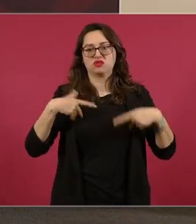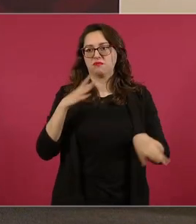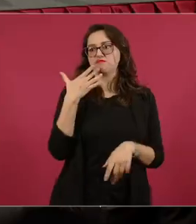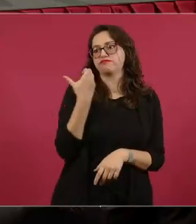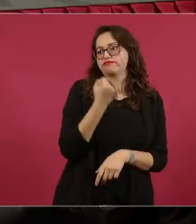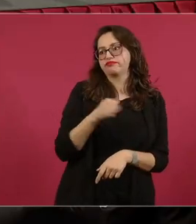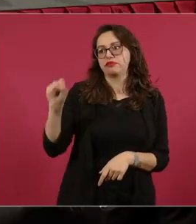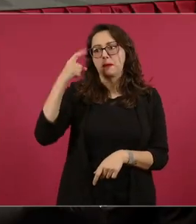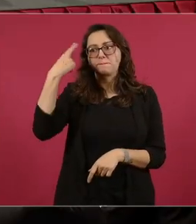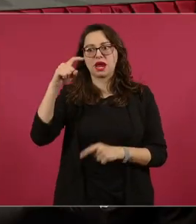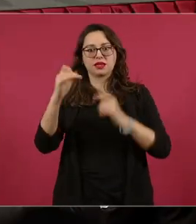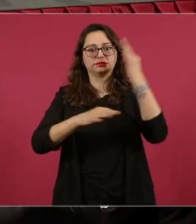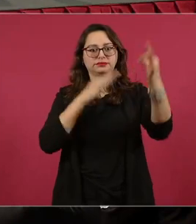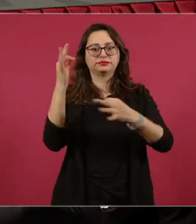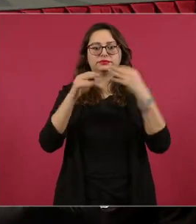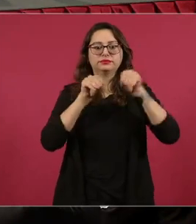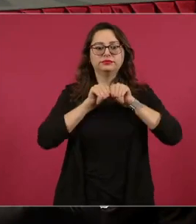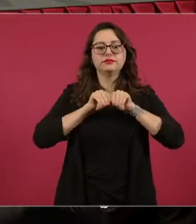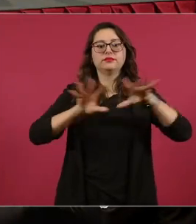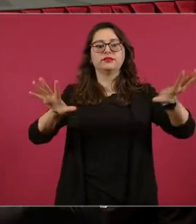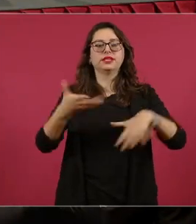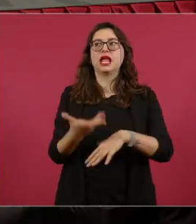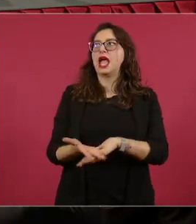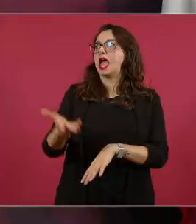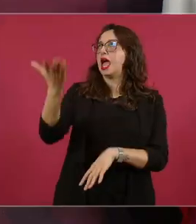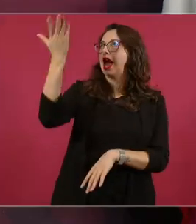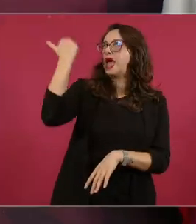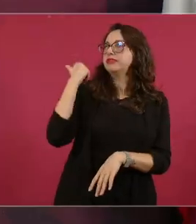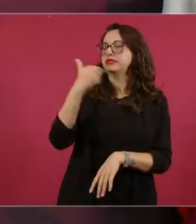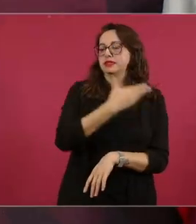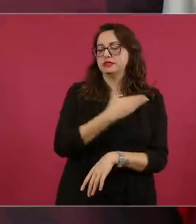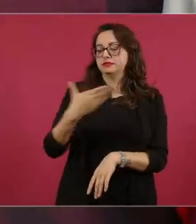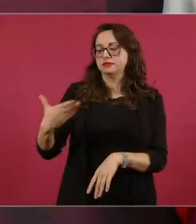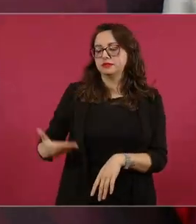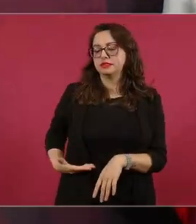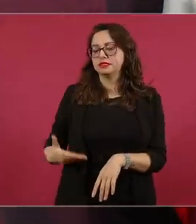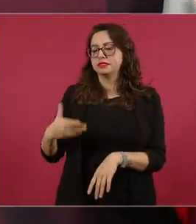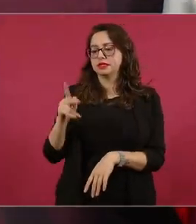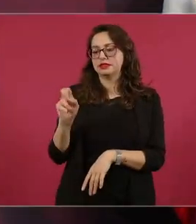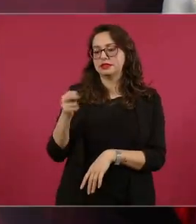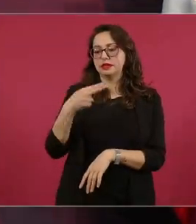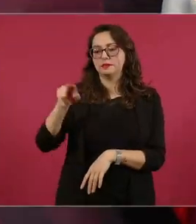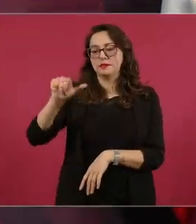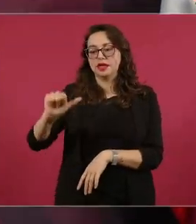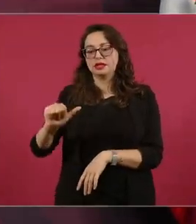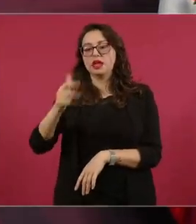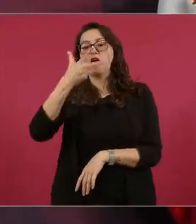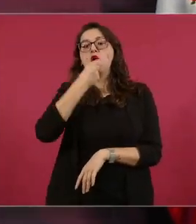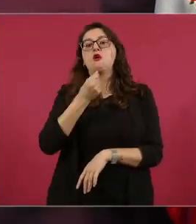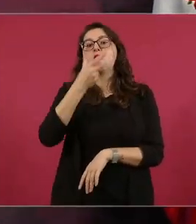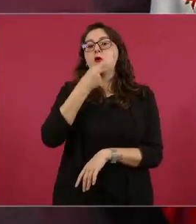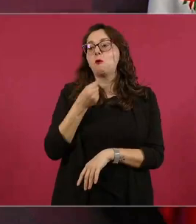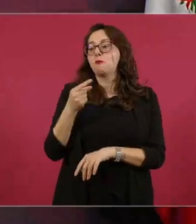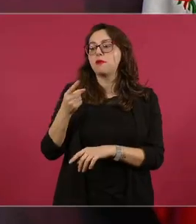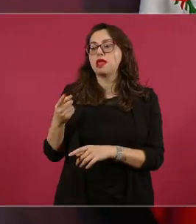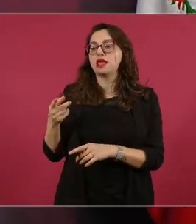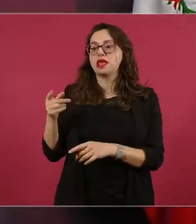no, el del licenciado Peña, Alejandro Quintero, ya estaba ahí metido.